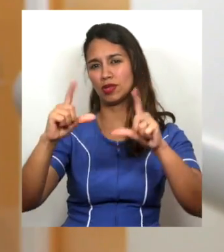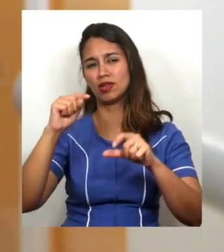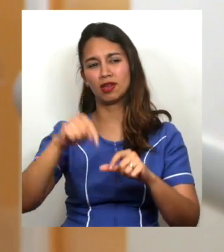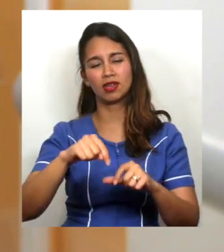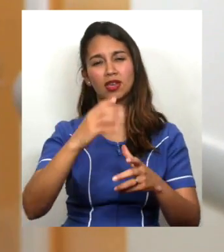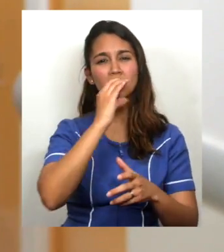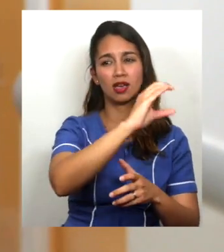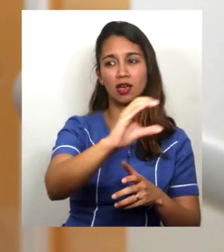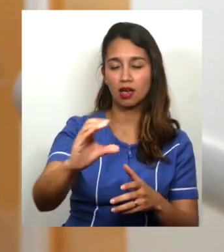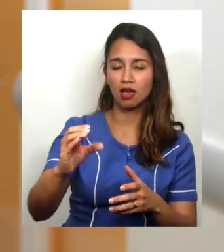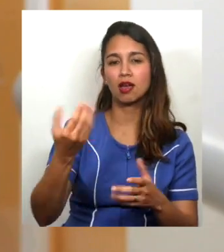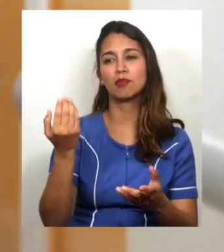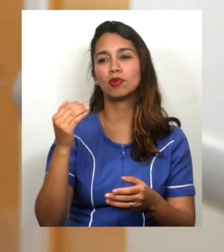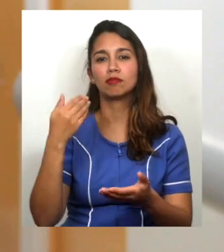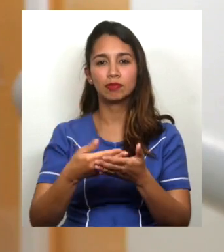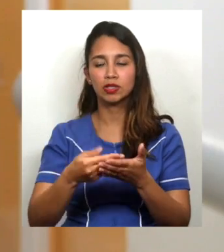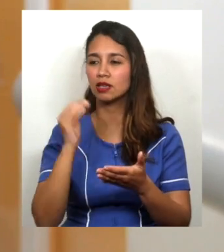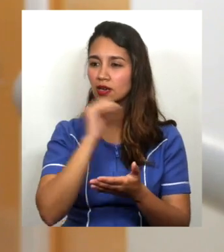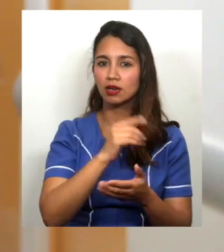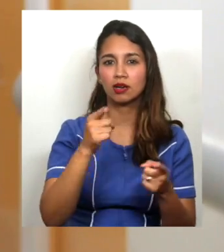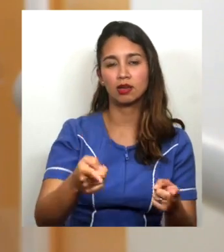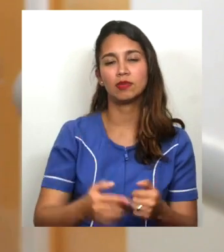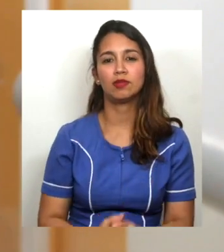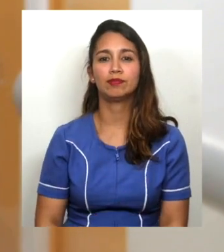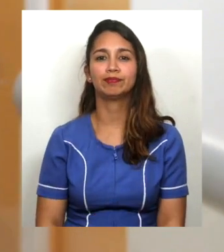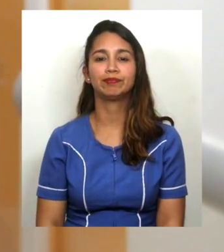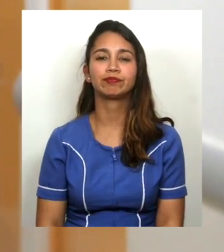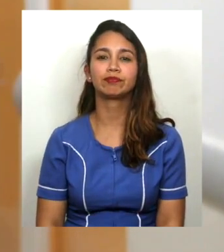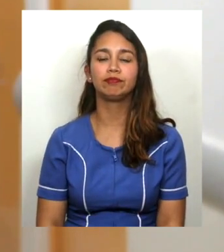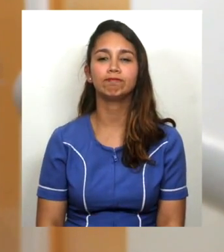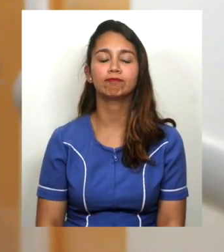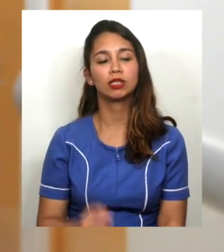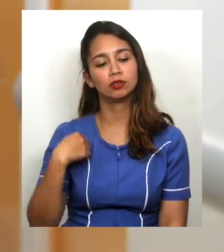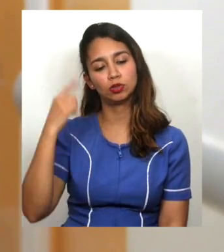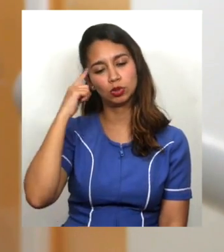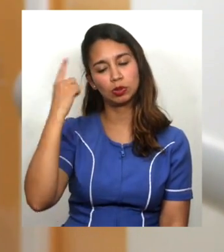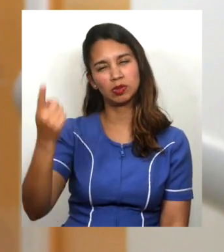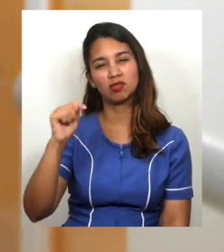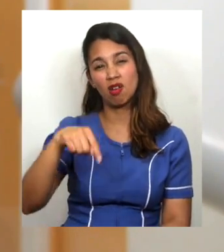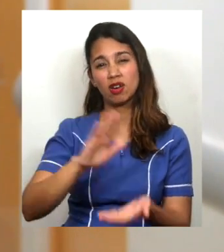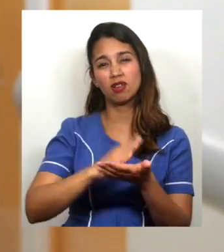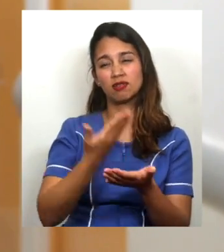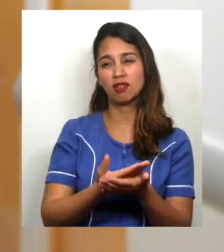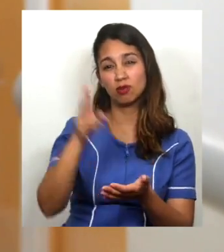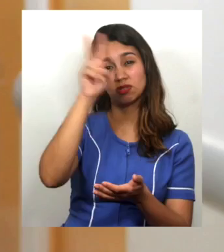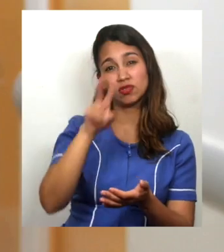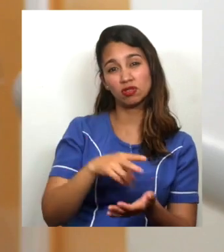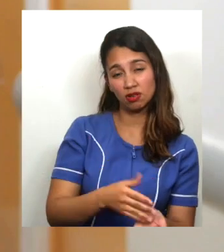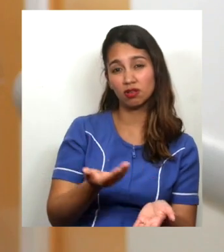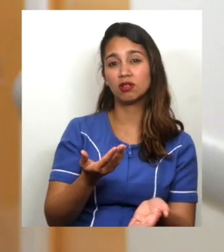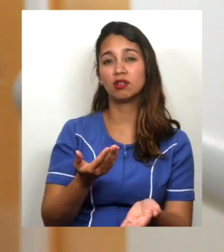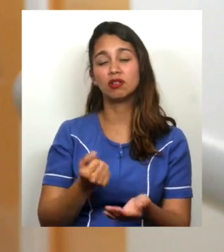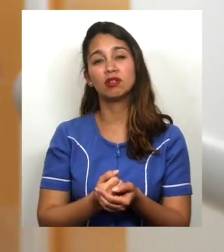y que hoy día va a tener las mejores prestaciones que hoy día pueden darse a través de estos dos dispositivos de salud. Particularmente yo creo que hoy día la salud para el